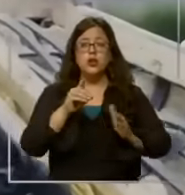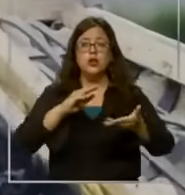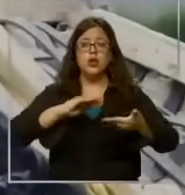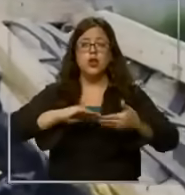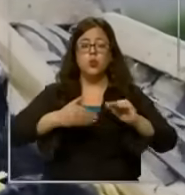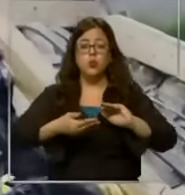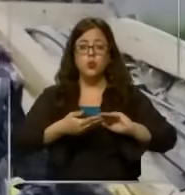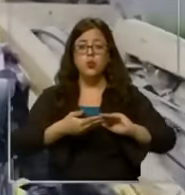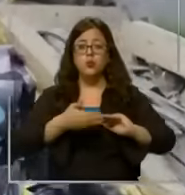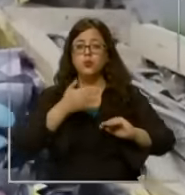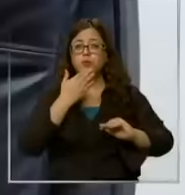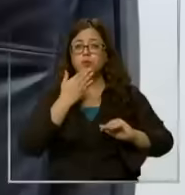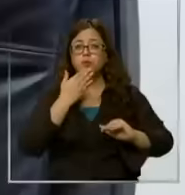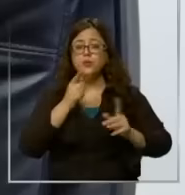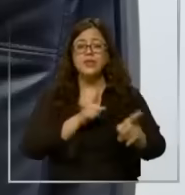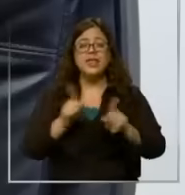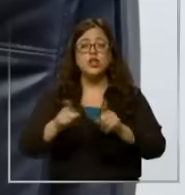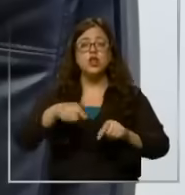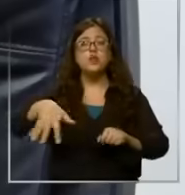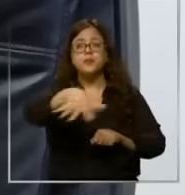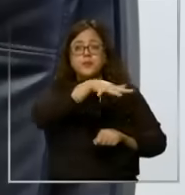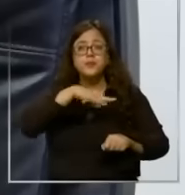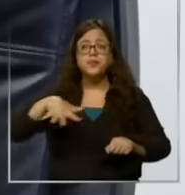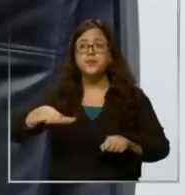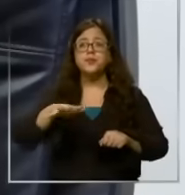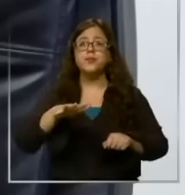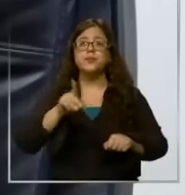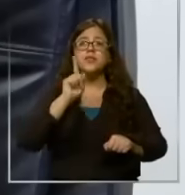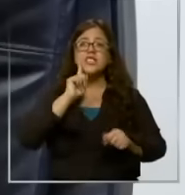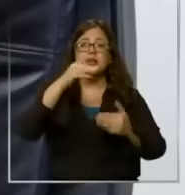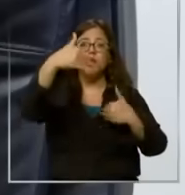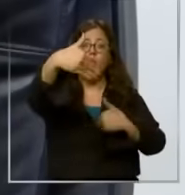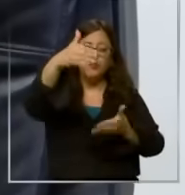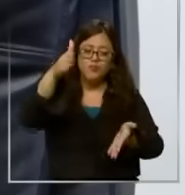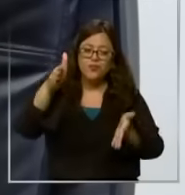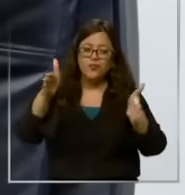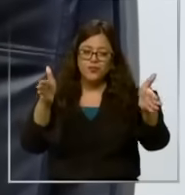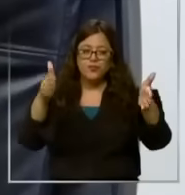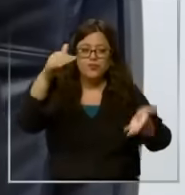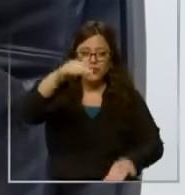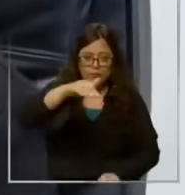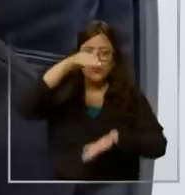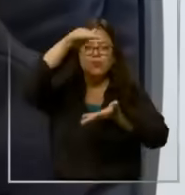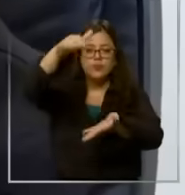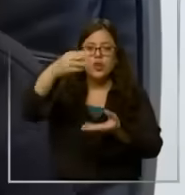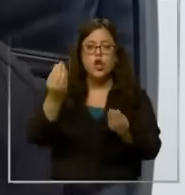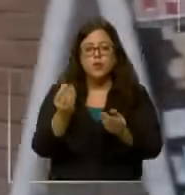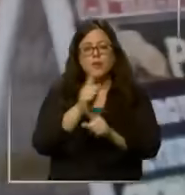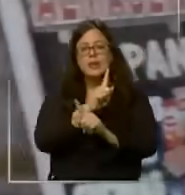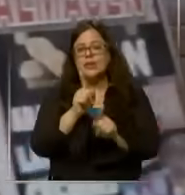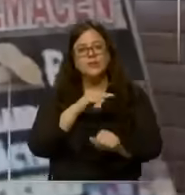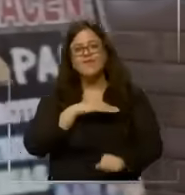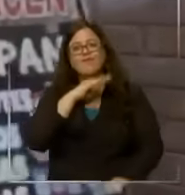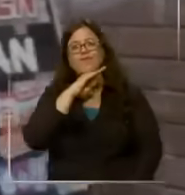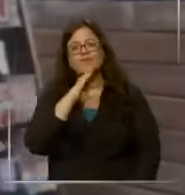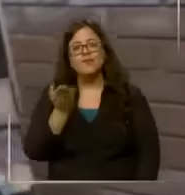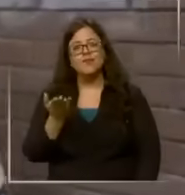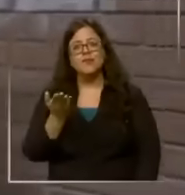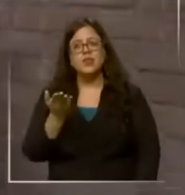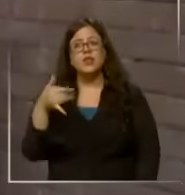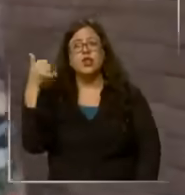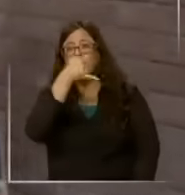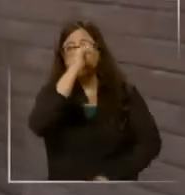lo que hacemos es poner bateas para el retiro de la basura, que por supuesto es insuficiente. La basura